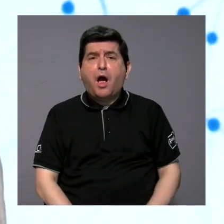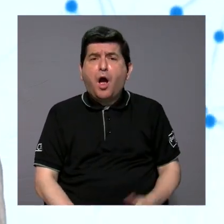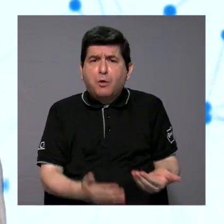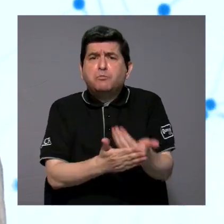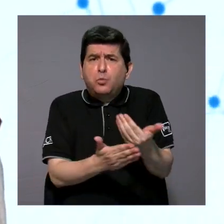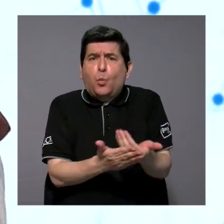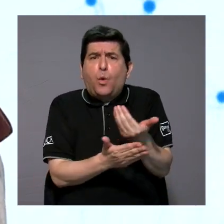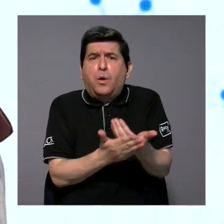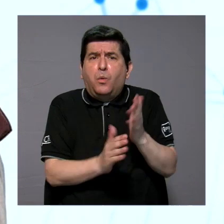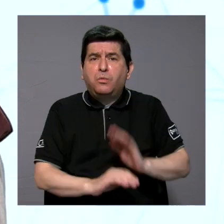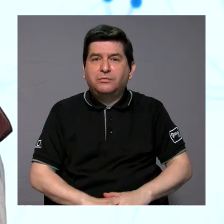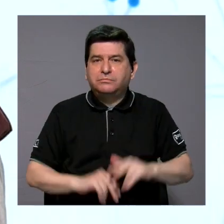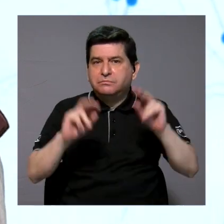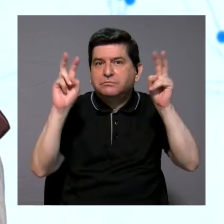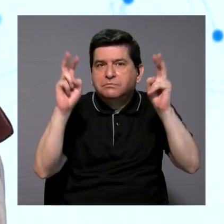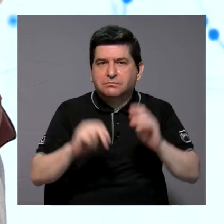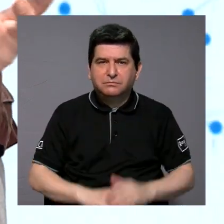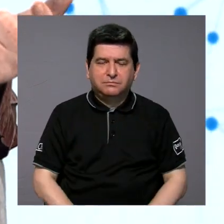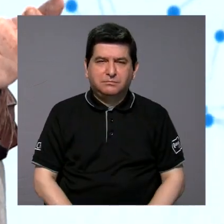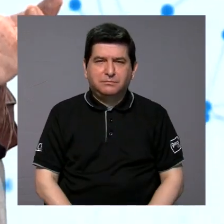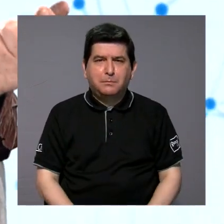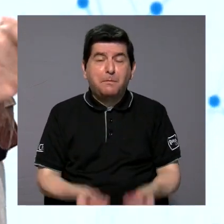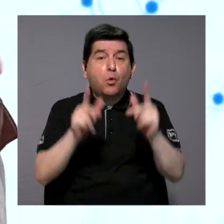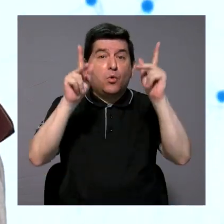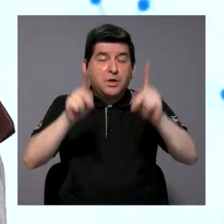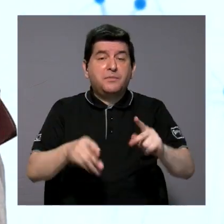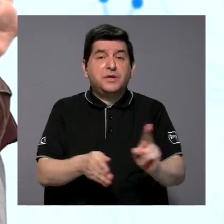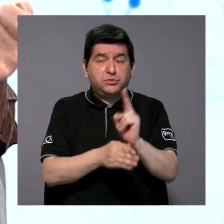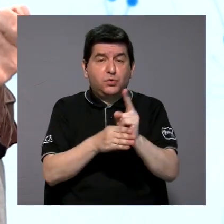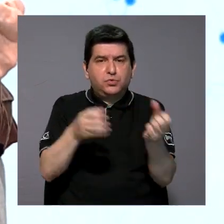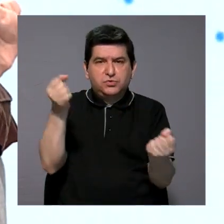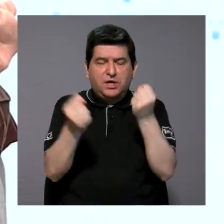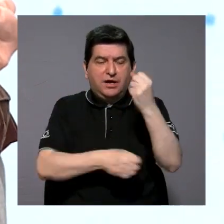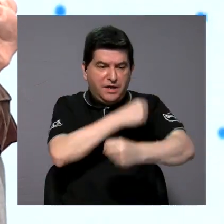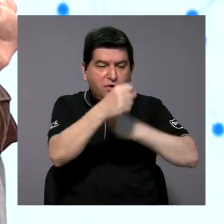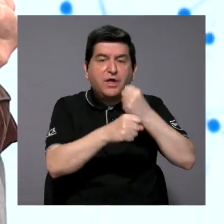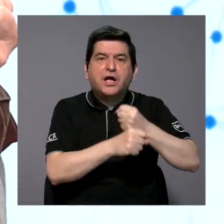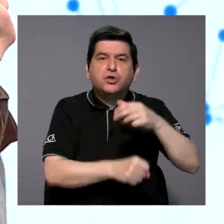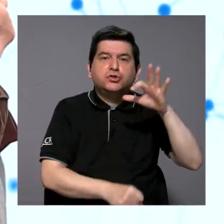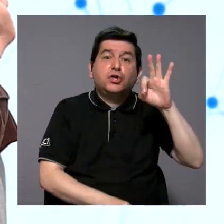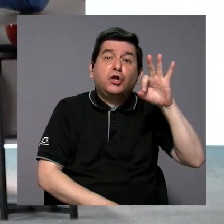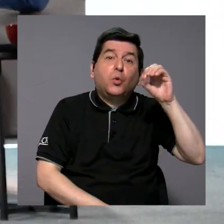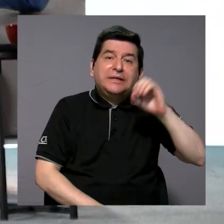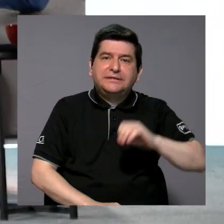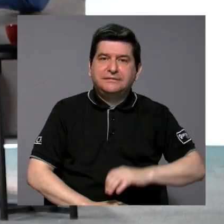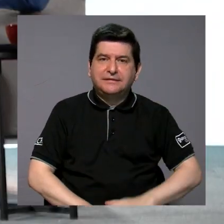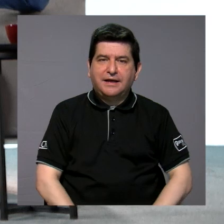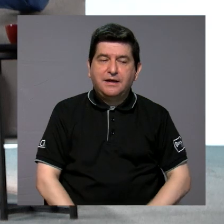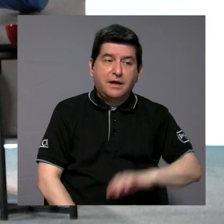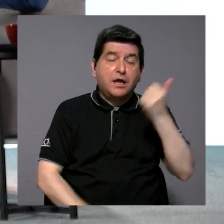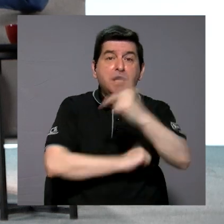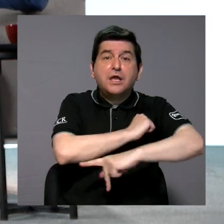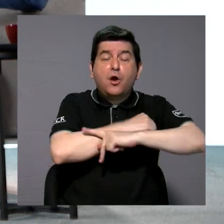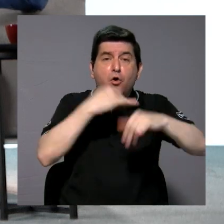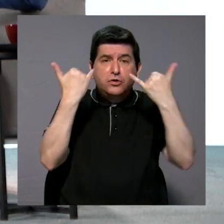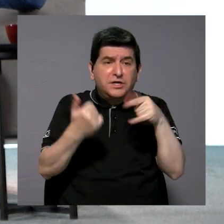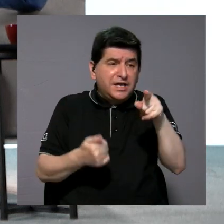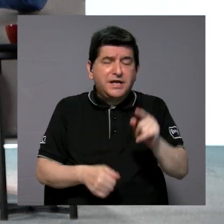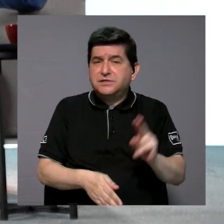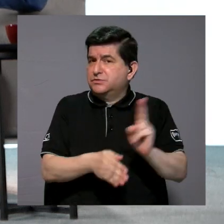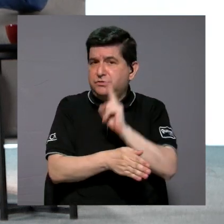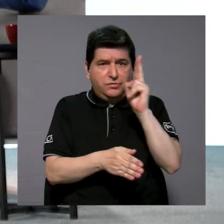reciente. Digamos, mucha gente anda en autos de los 90s. Entonces, y en otros países ya eso no